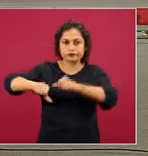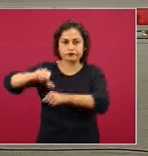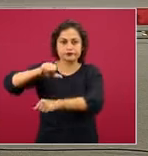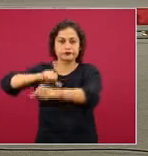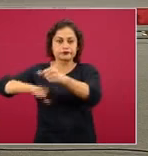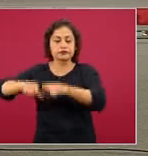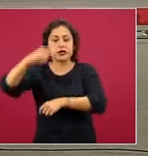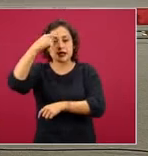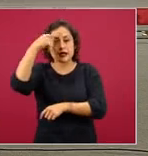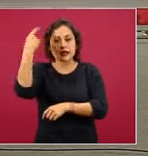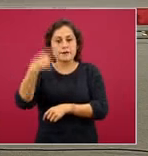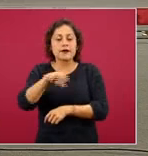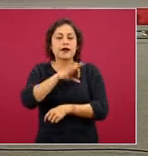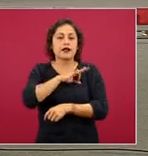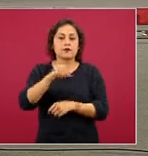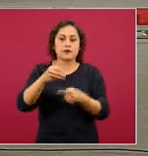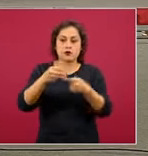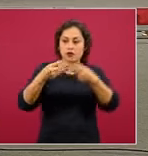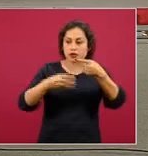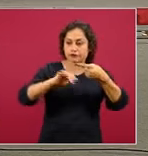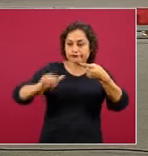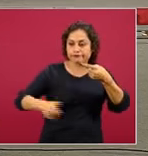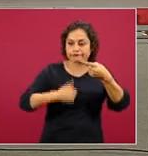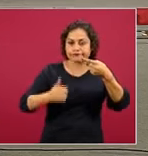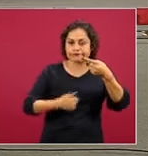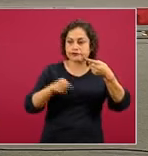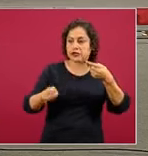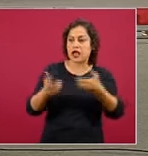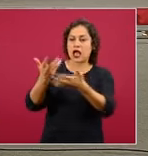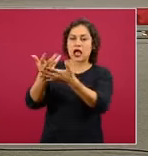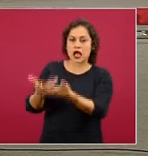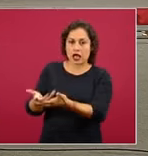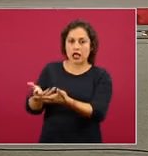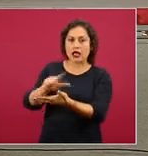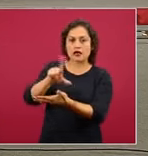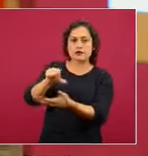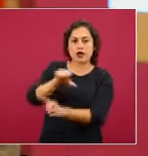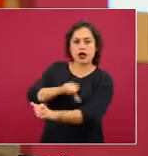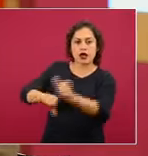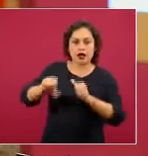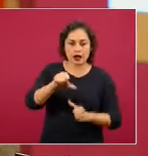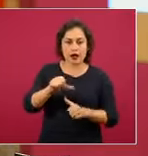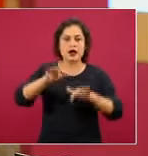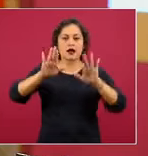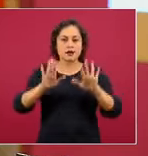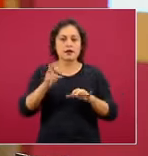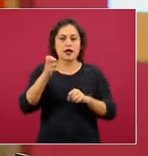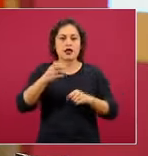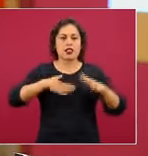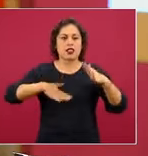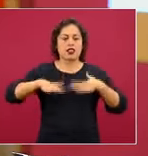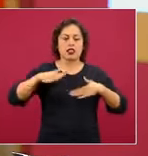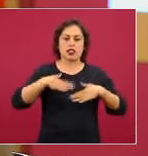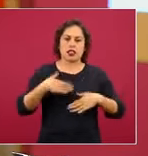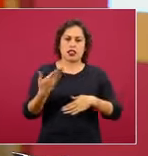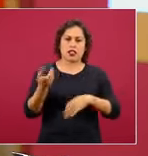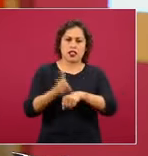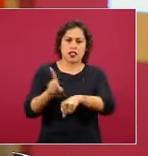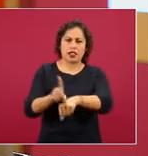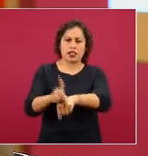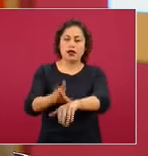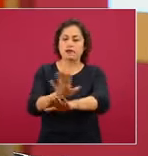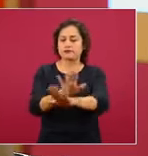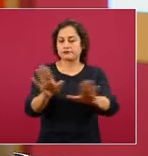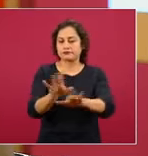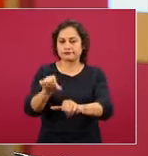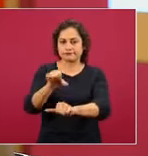puedas rotar, que puedas tener gente descansando, que no tengas que tener trabajo físico extenuante, ¿no? Entonces eso es parte